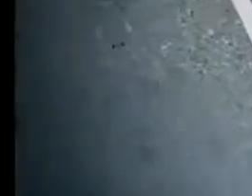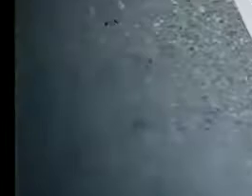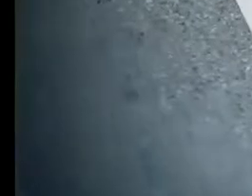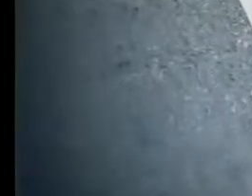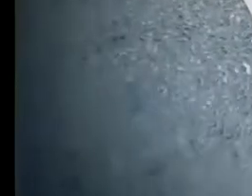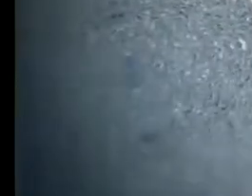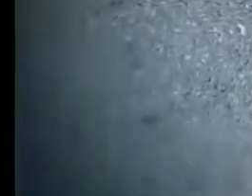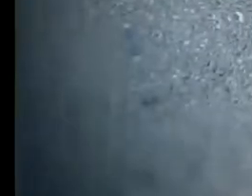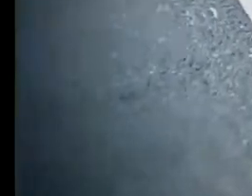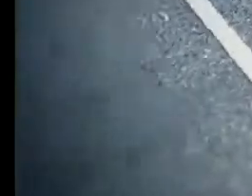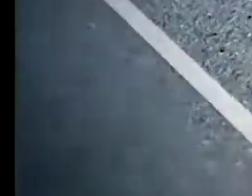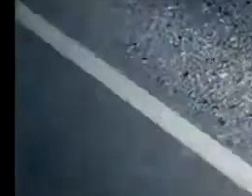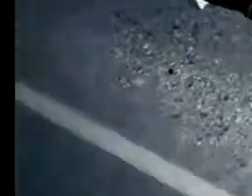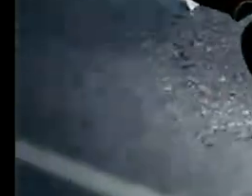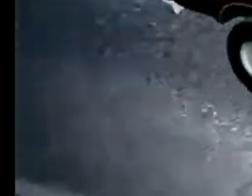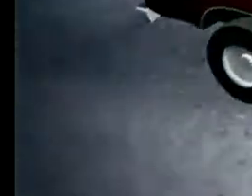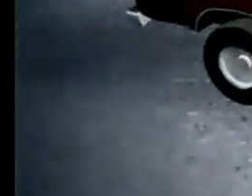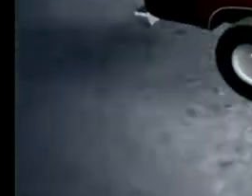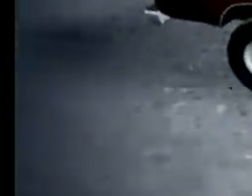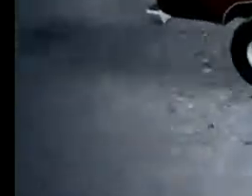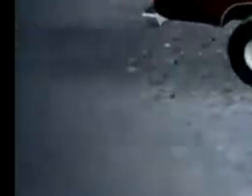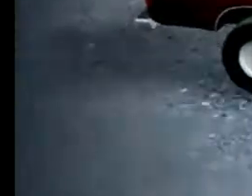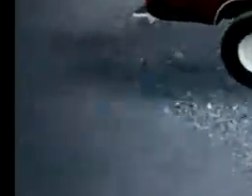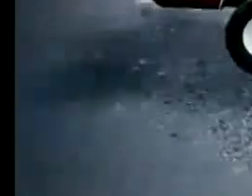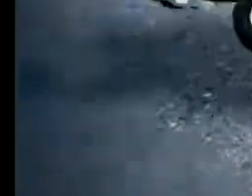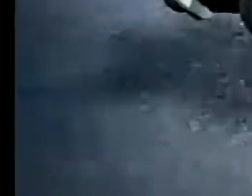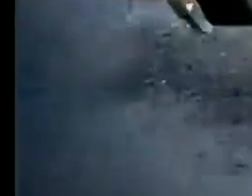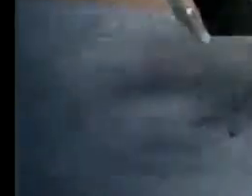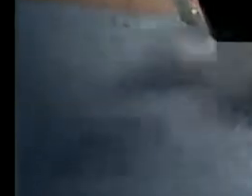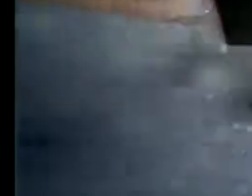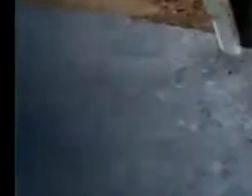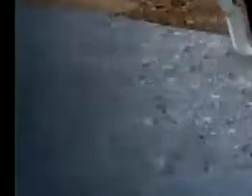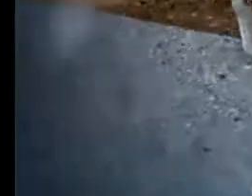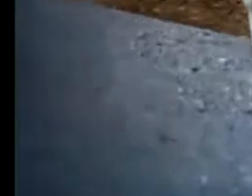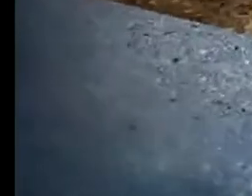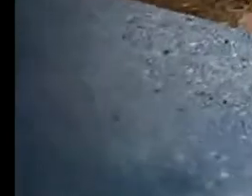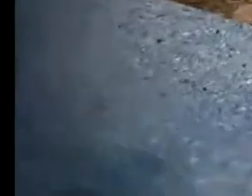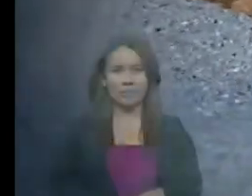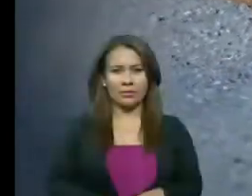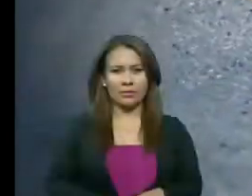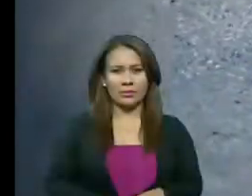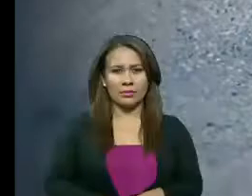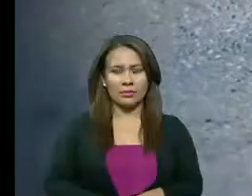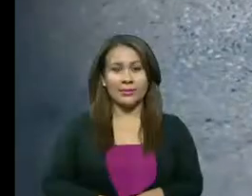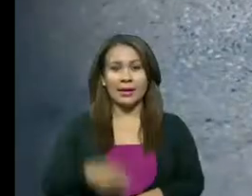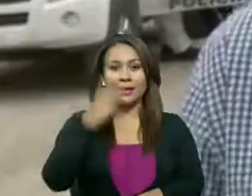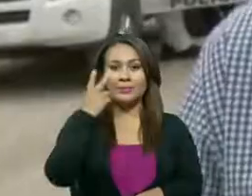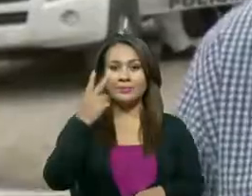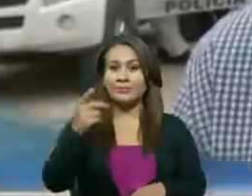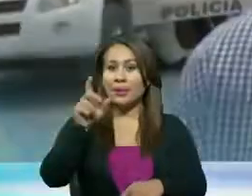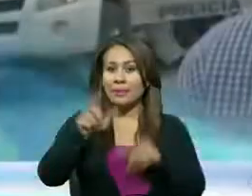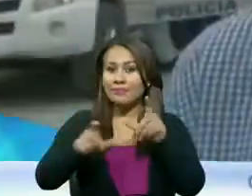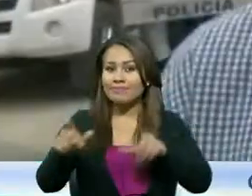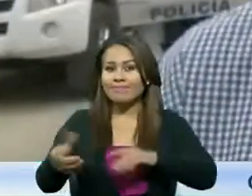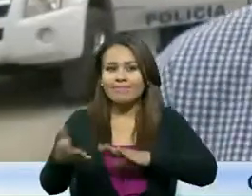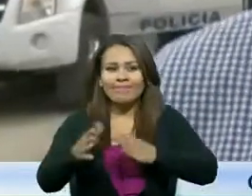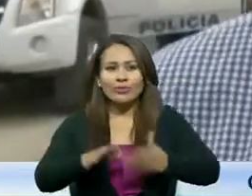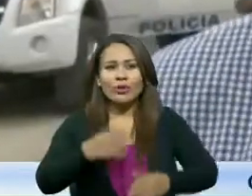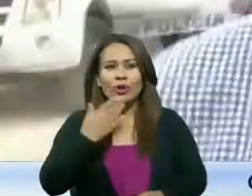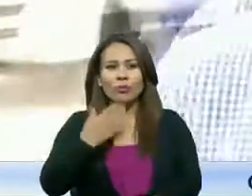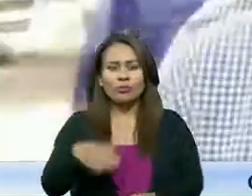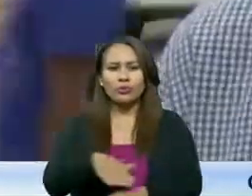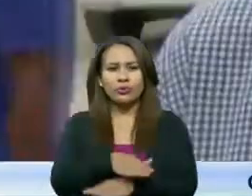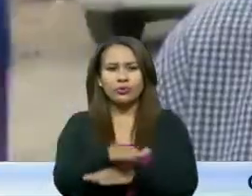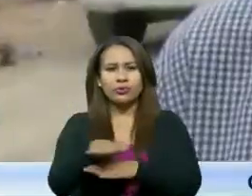un vehículo que transportaba a varias personas. Entre estas, pues, de las personas que se transportaban, pierden la vida dos